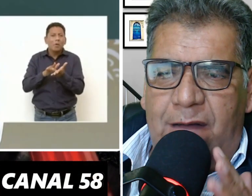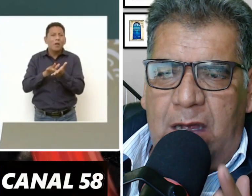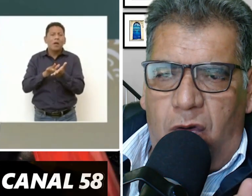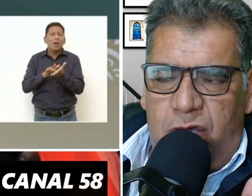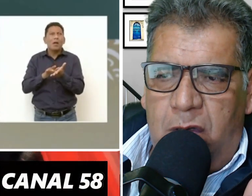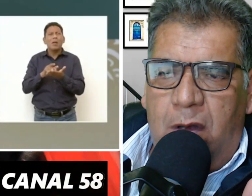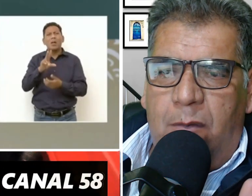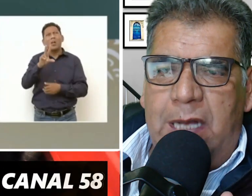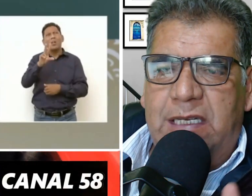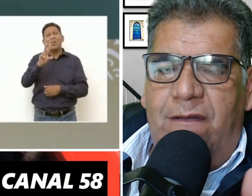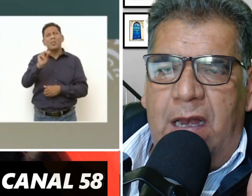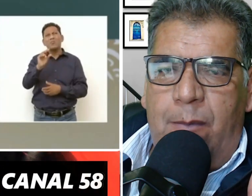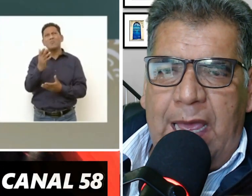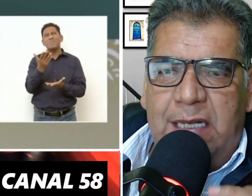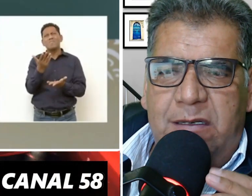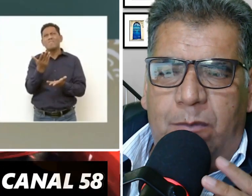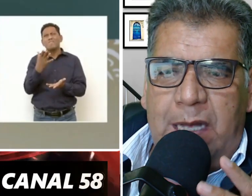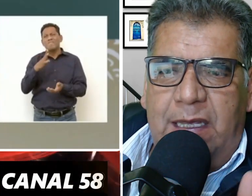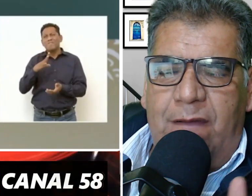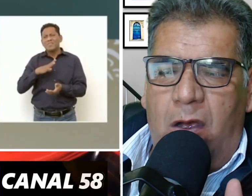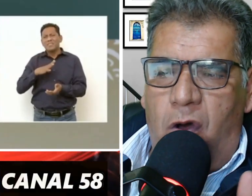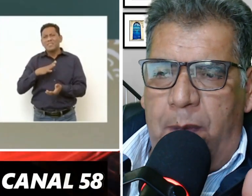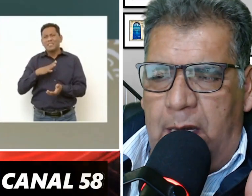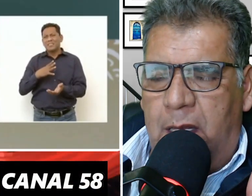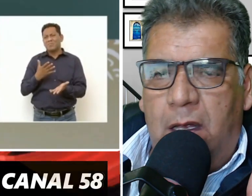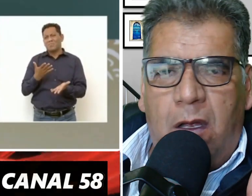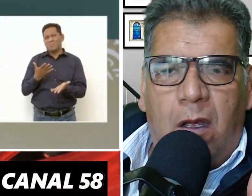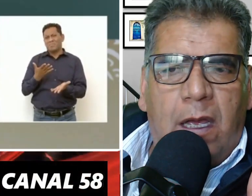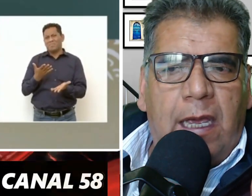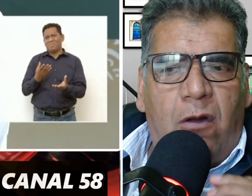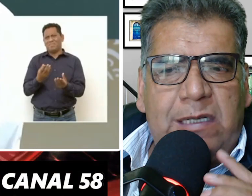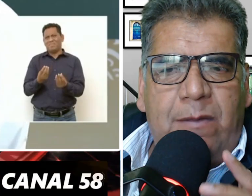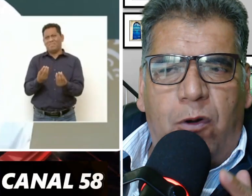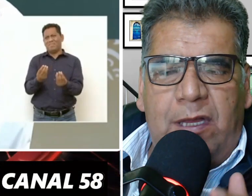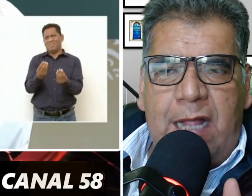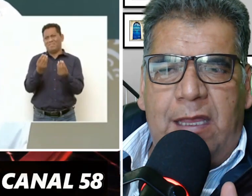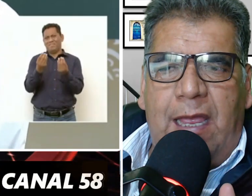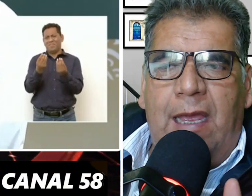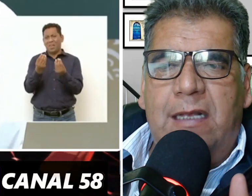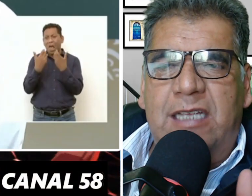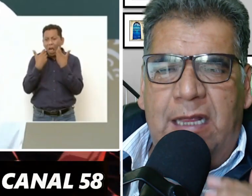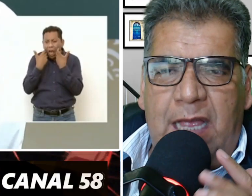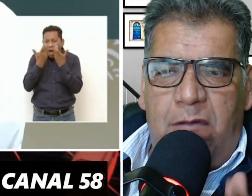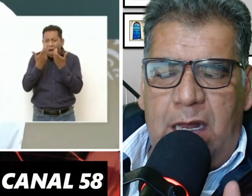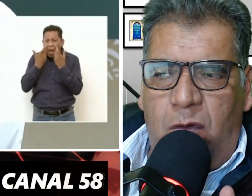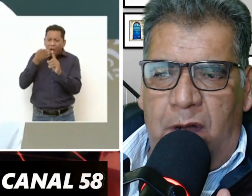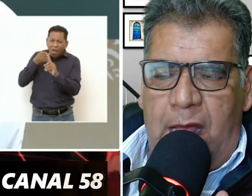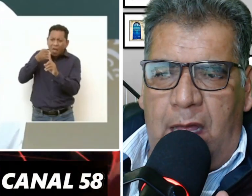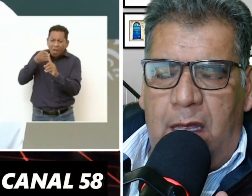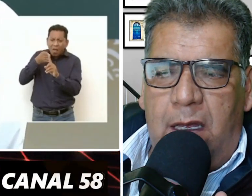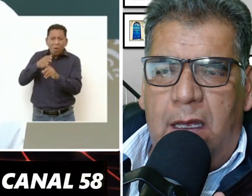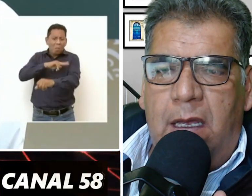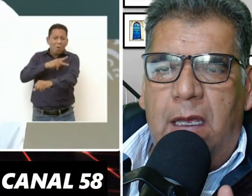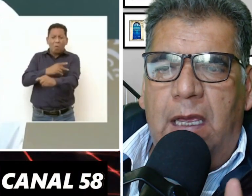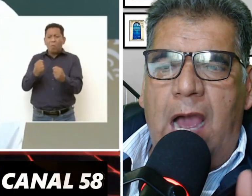2,760 bancos, más que Banamex, más que Bancomer. Y lo más importante, sin deuda